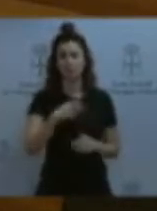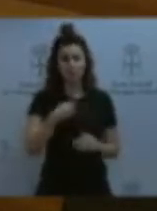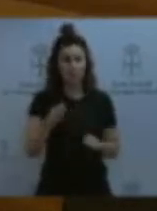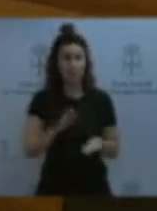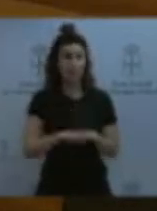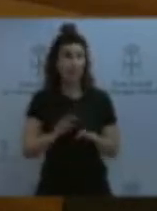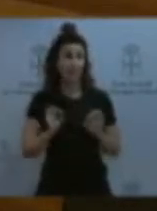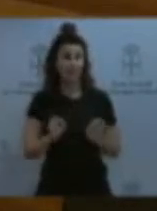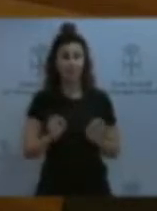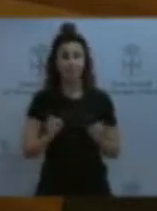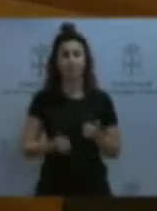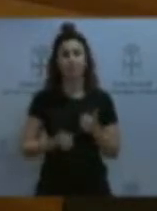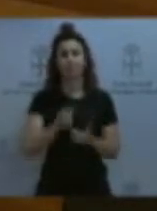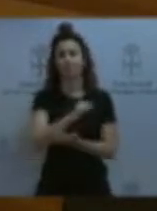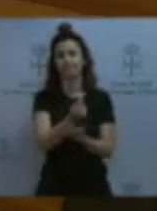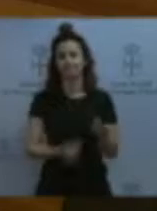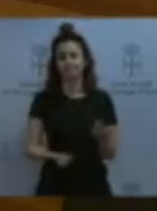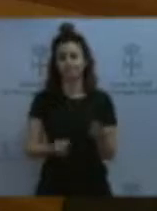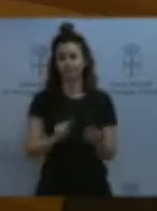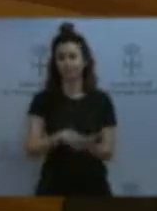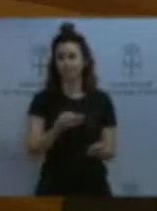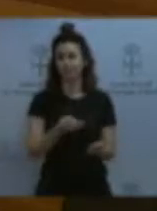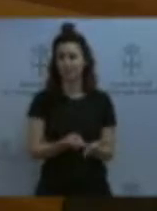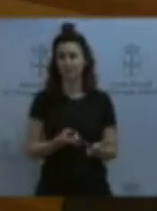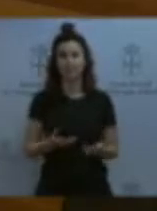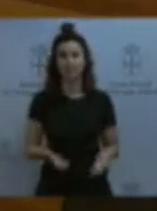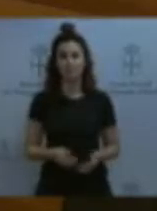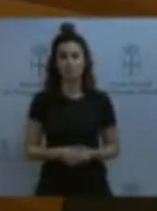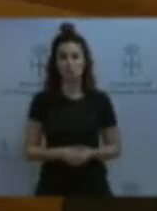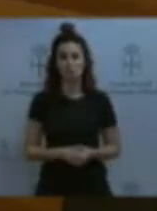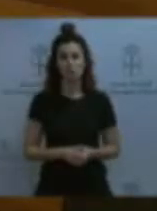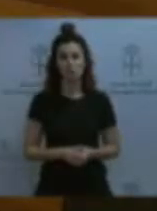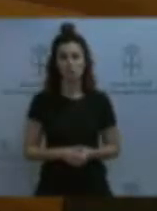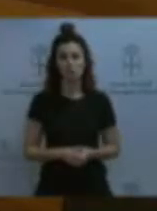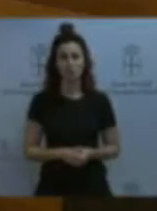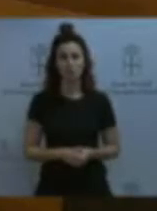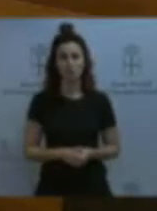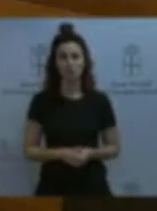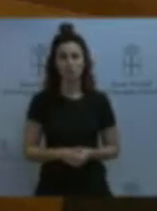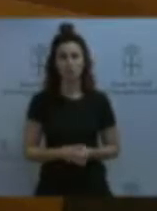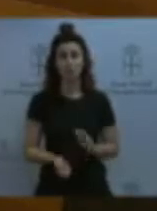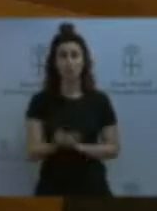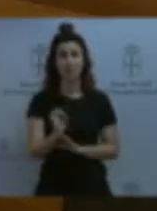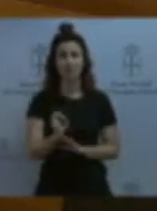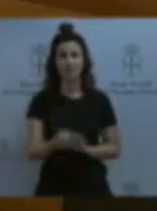esto no ocurrió, o se lo saltaron. Pues bien, de esta